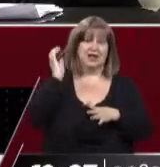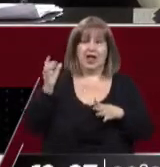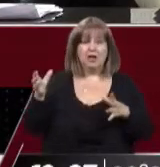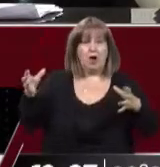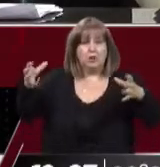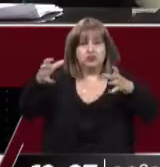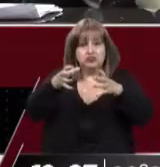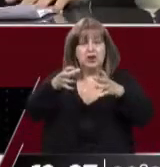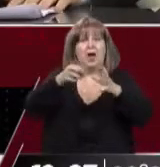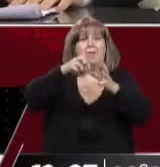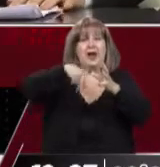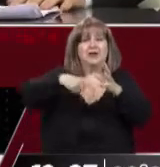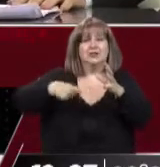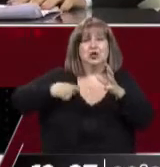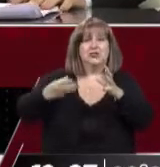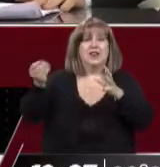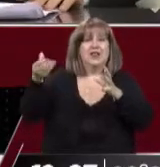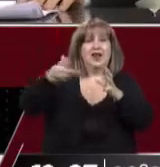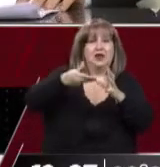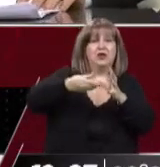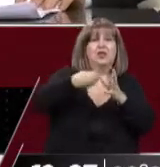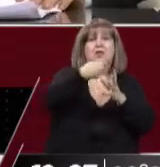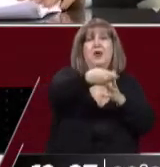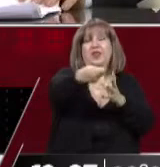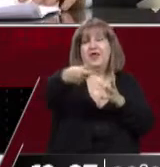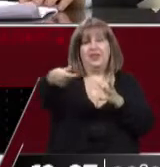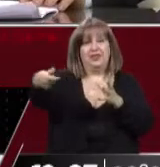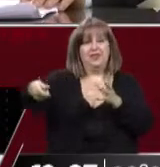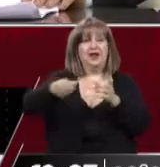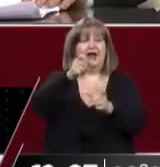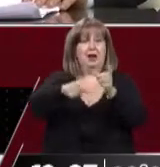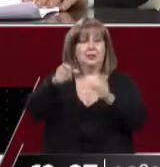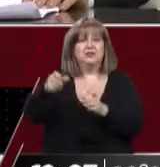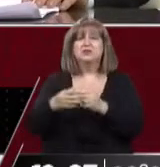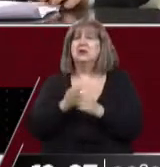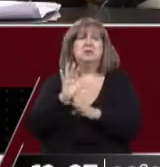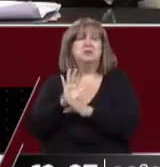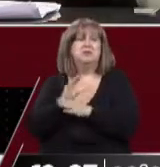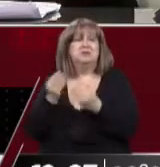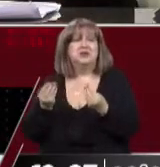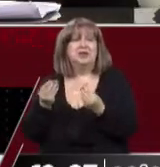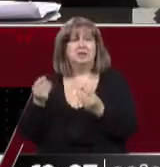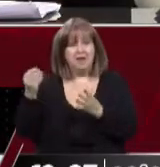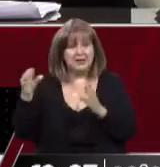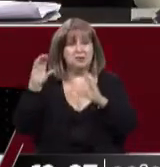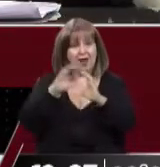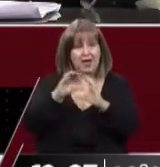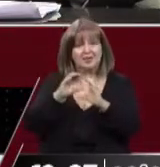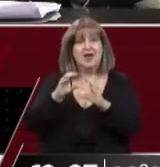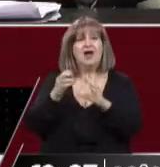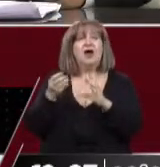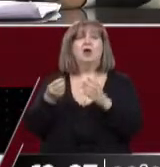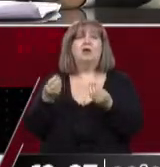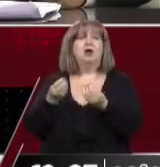para después distribuirlos. ¿Esto qué significa para ellos? ¿Les van a dar otras cosas? ¿Les van a bajar otros fondos? ¿Se corren del eje